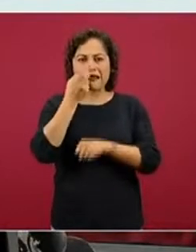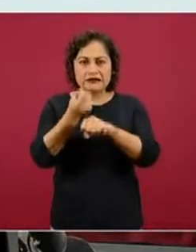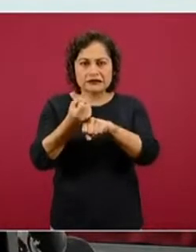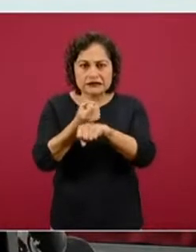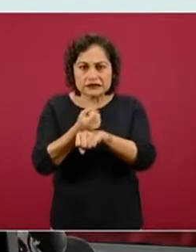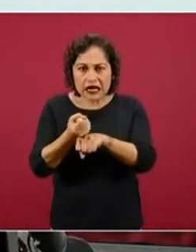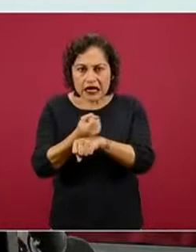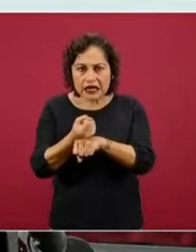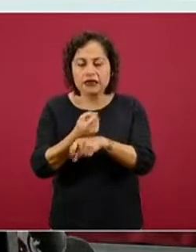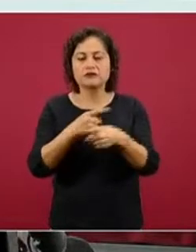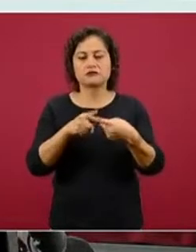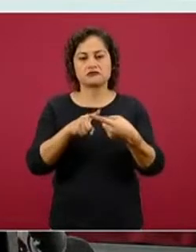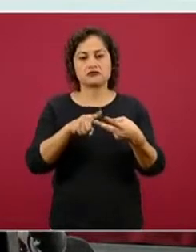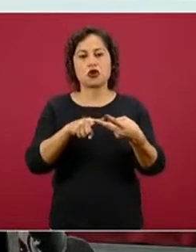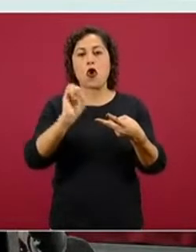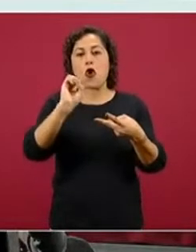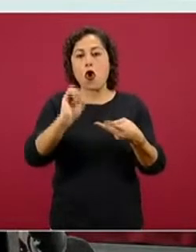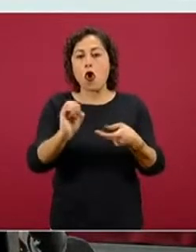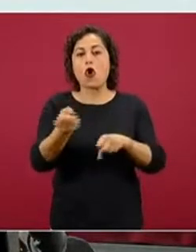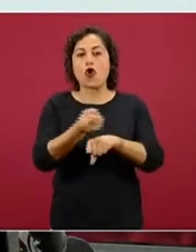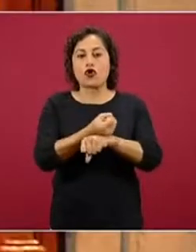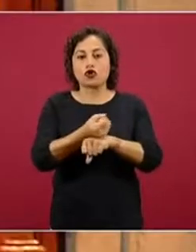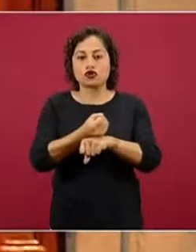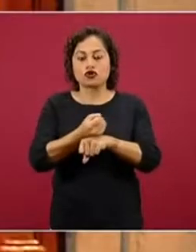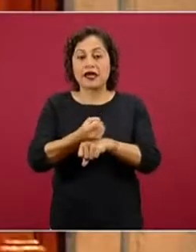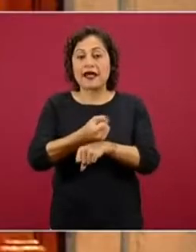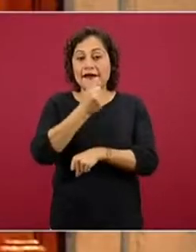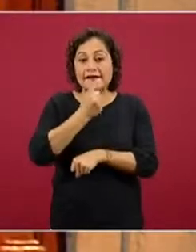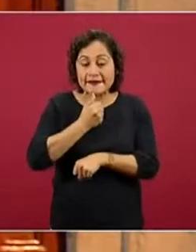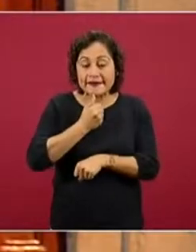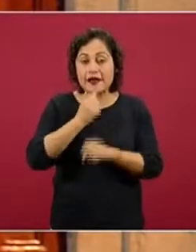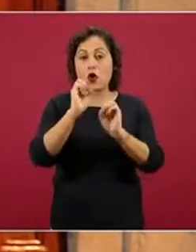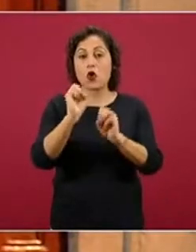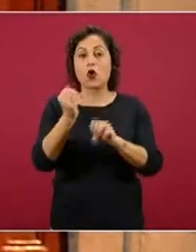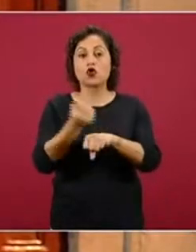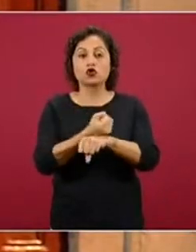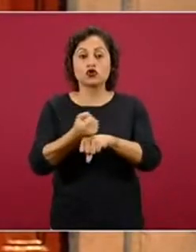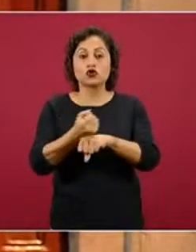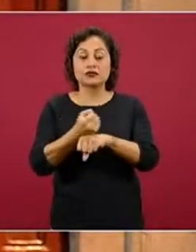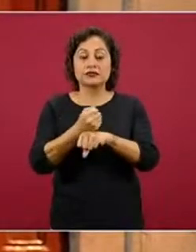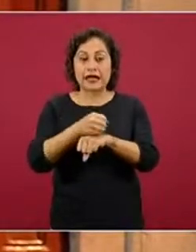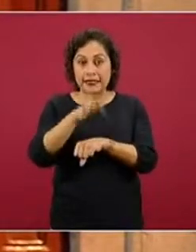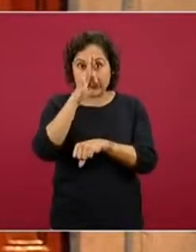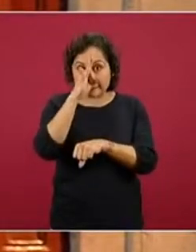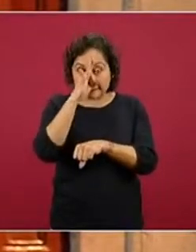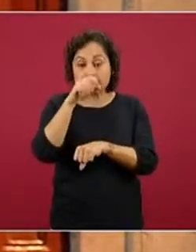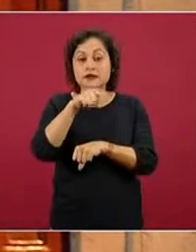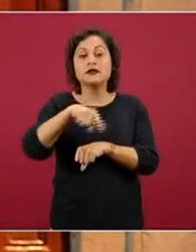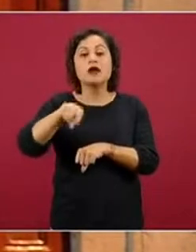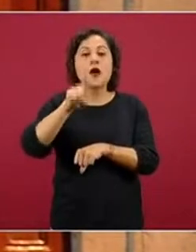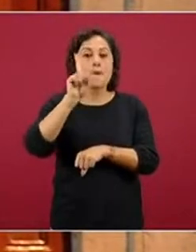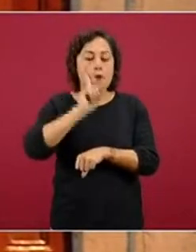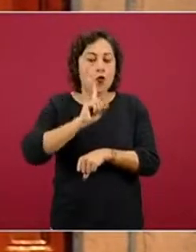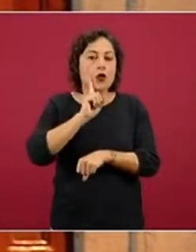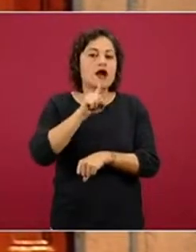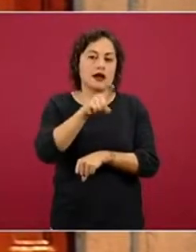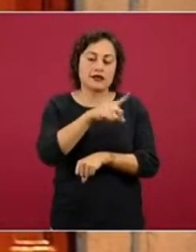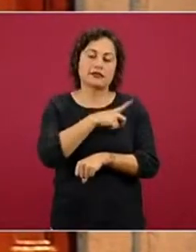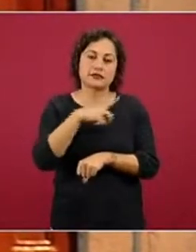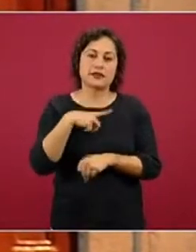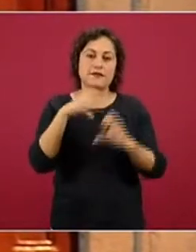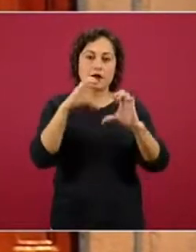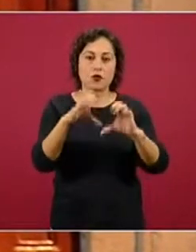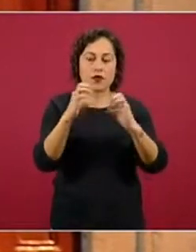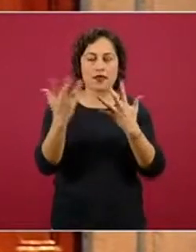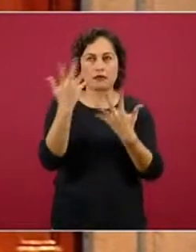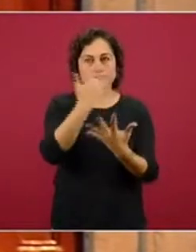o un sangrado ya sea por la vagina o por el recto. En el caso de las mujeres, pues sobre todo en etapas